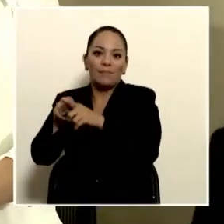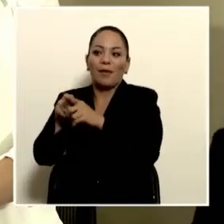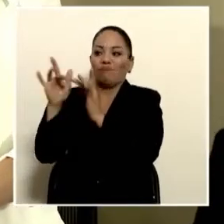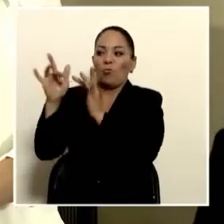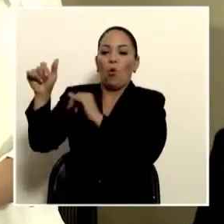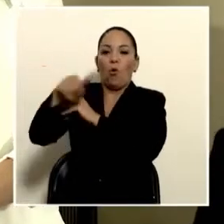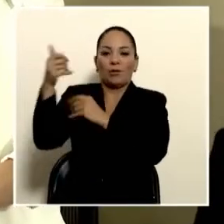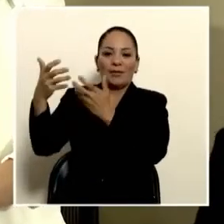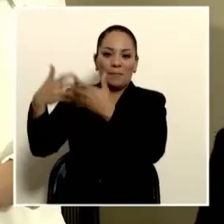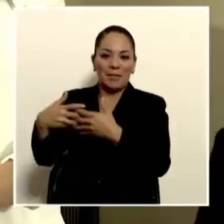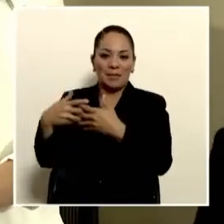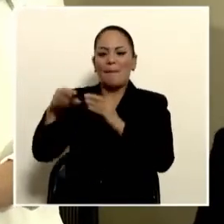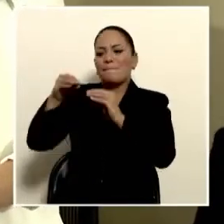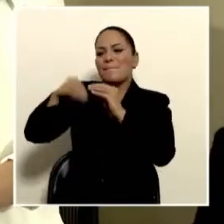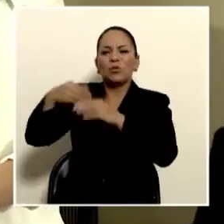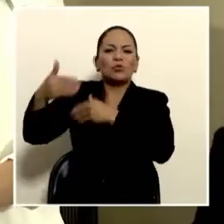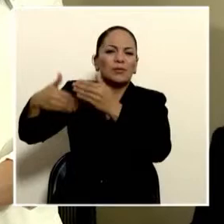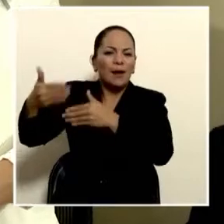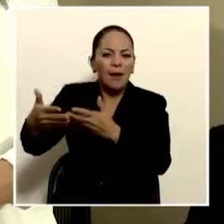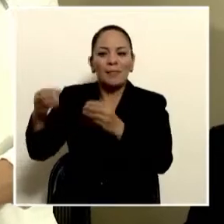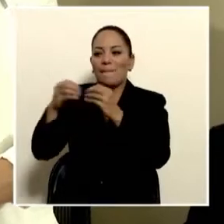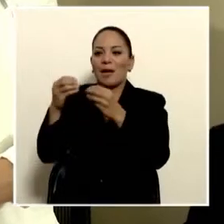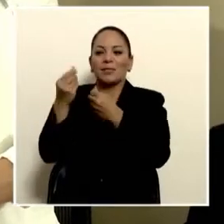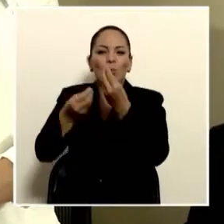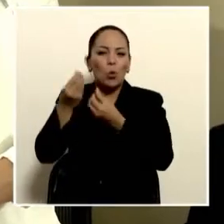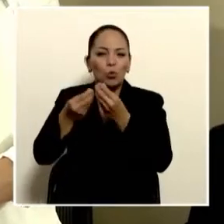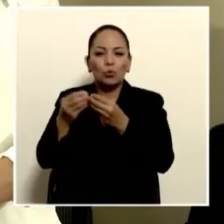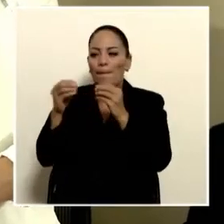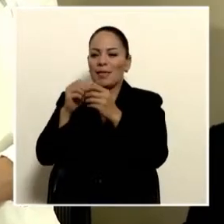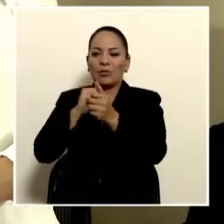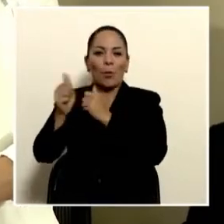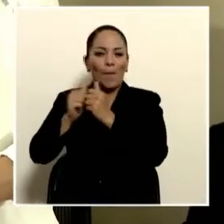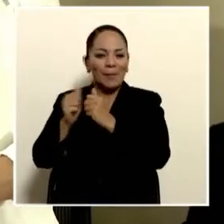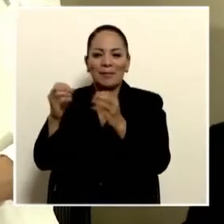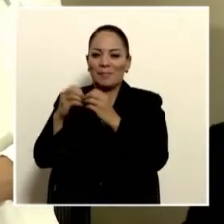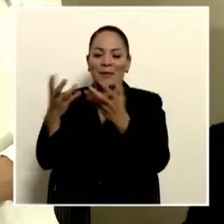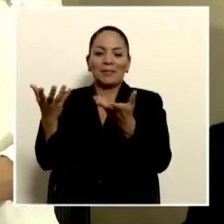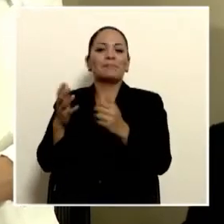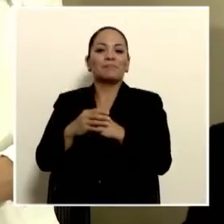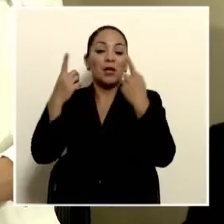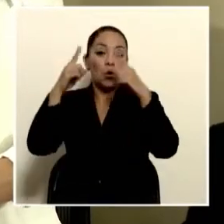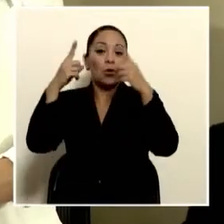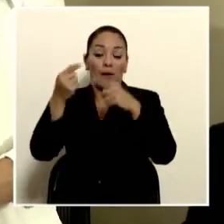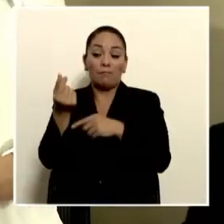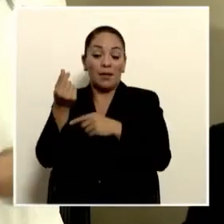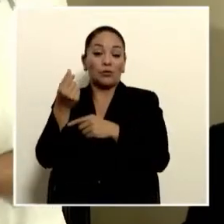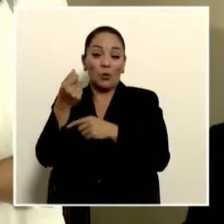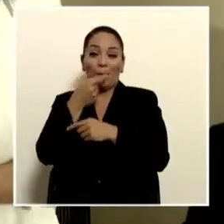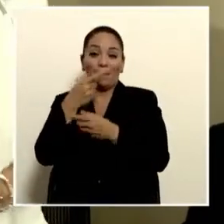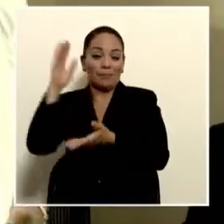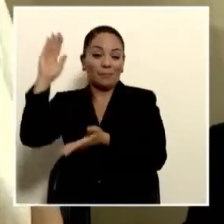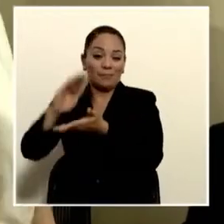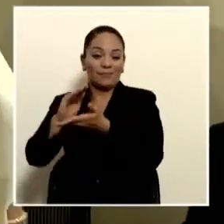trámites, con más productos, mayor competencia y poder lograr disminución de precios.